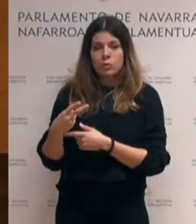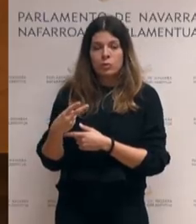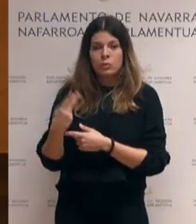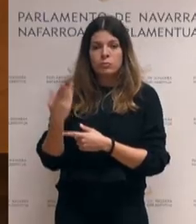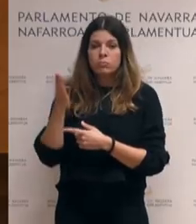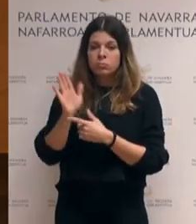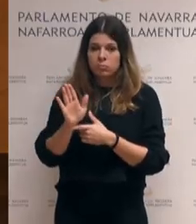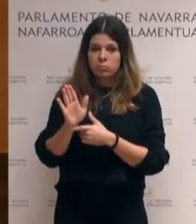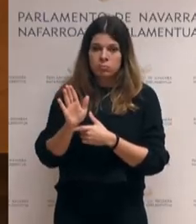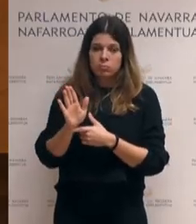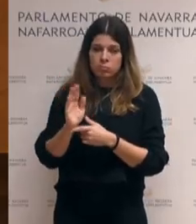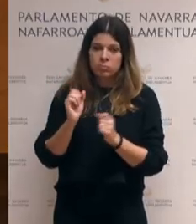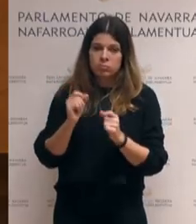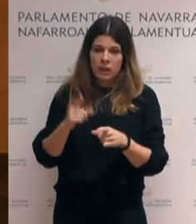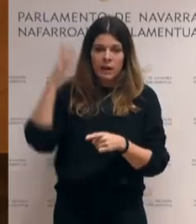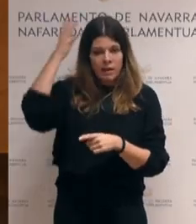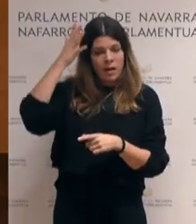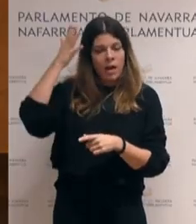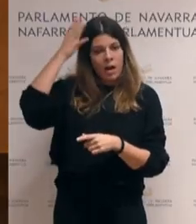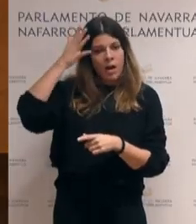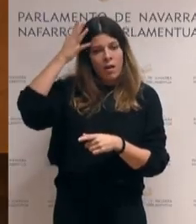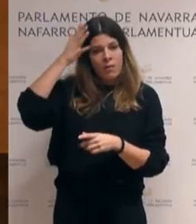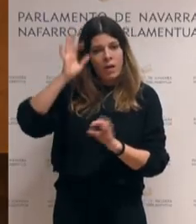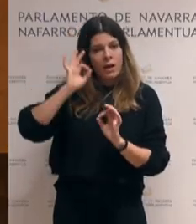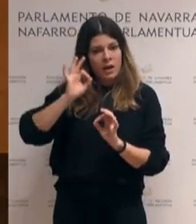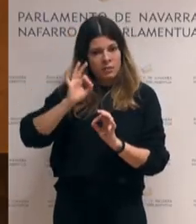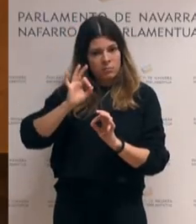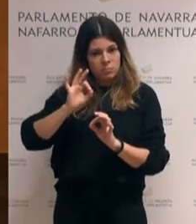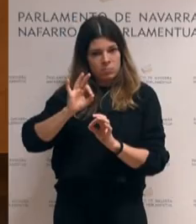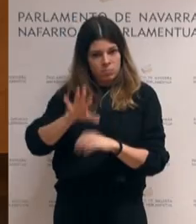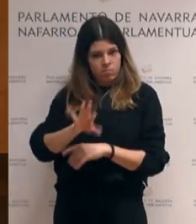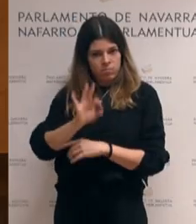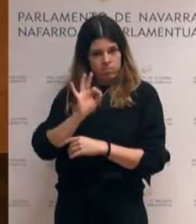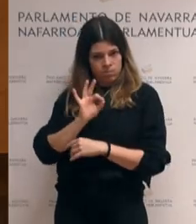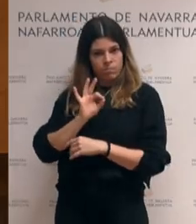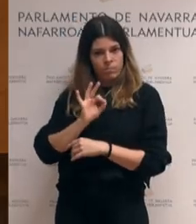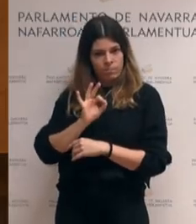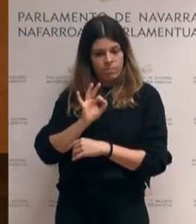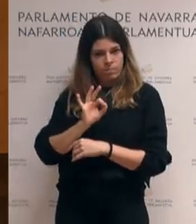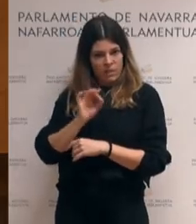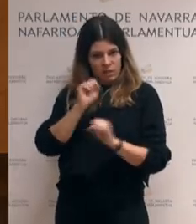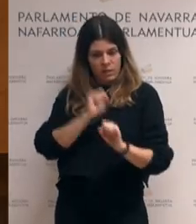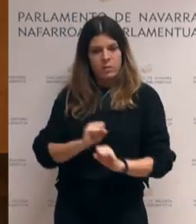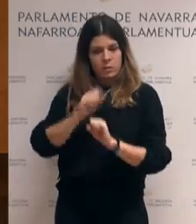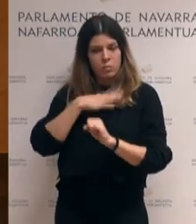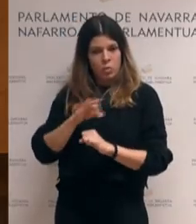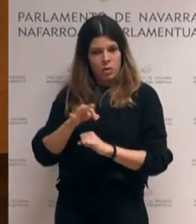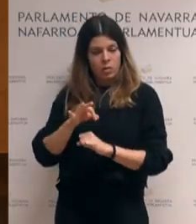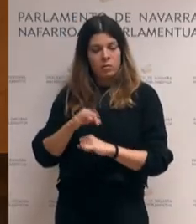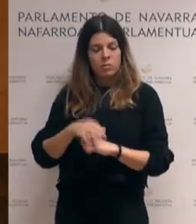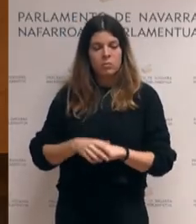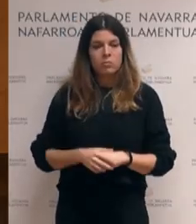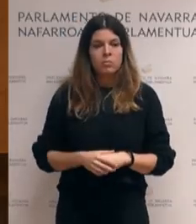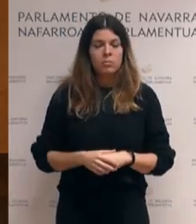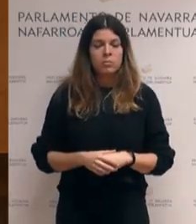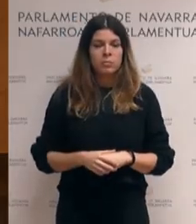autoba defendo aldatz dugu nafarroa nafar erito